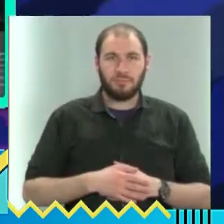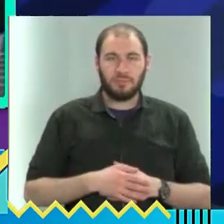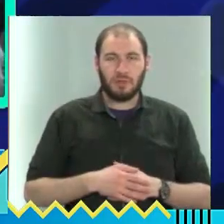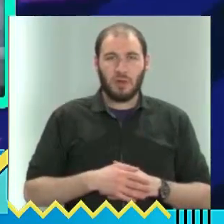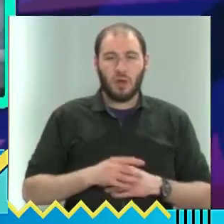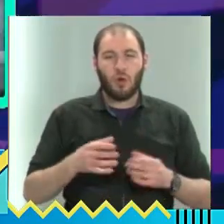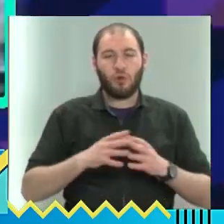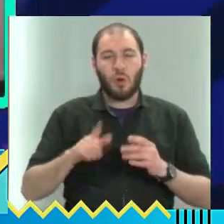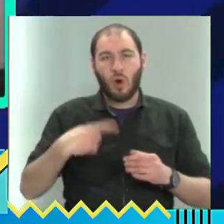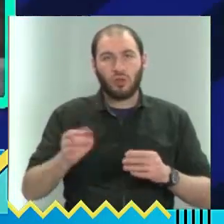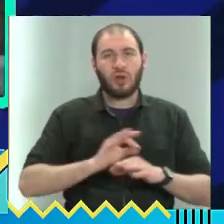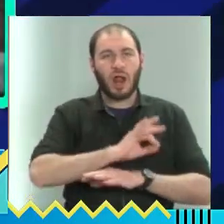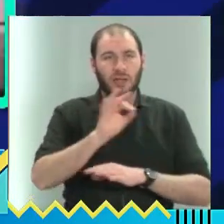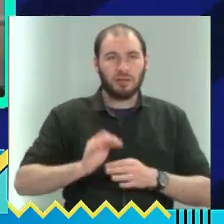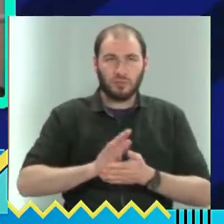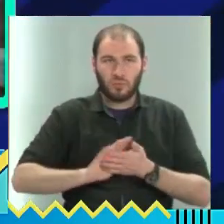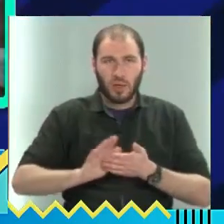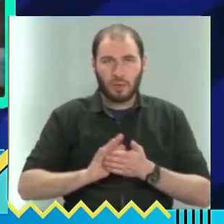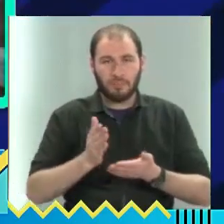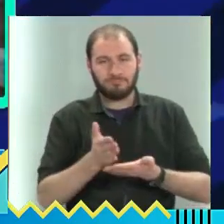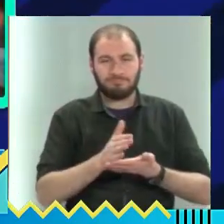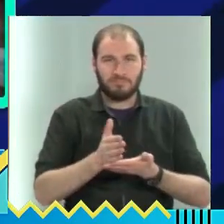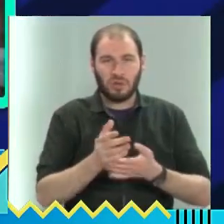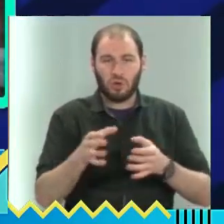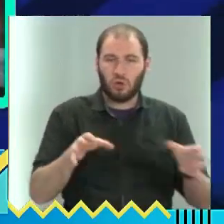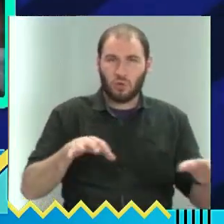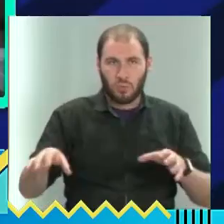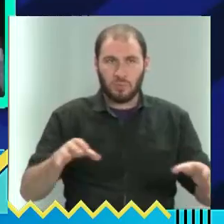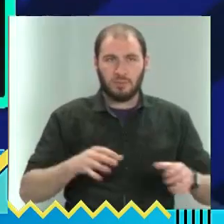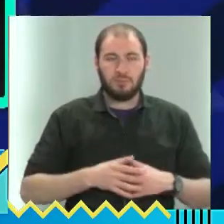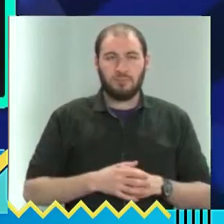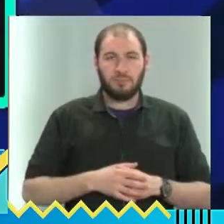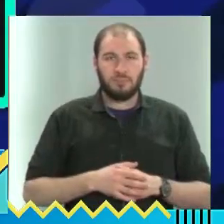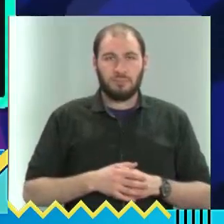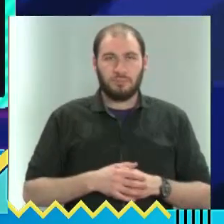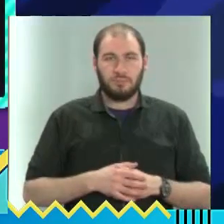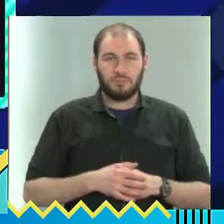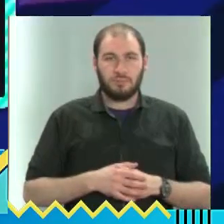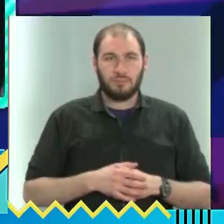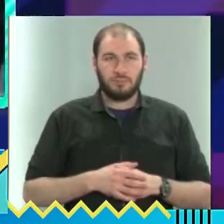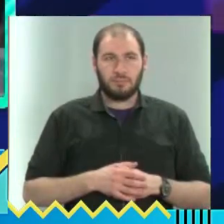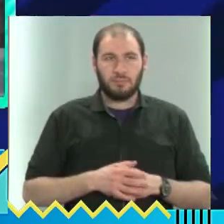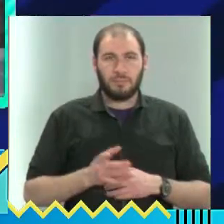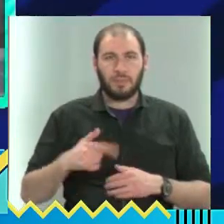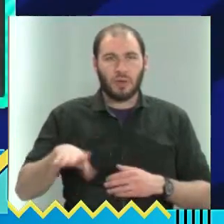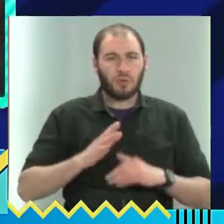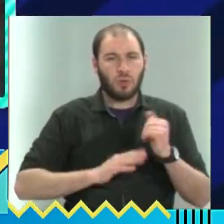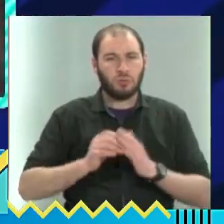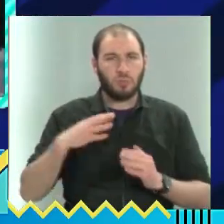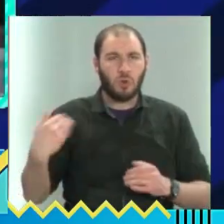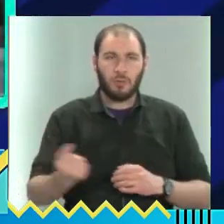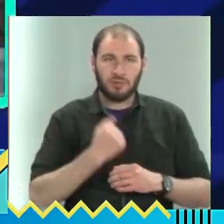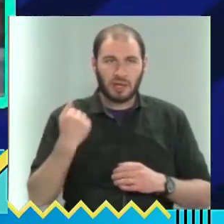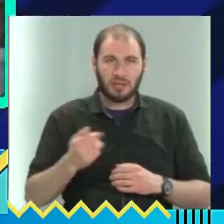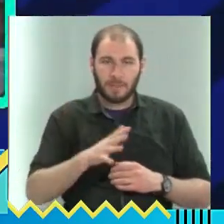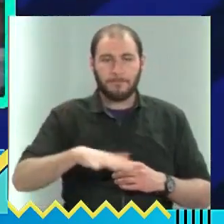otra generación de arquitectos intermedia entre esa y la nuestra, que han hecho obras muy importantes para